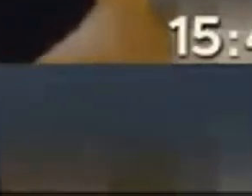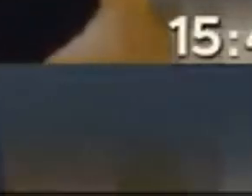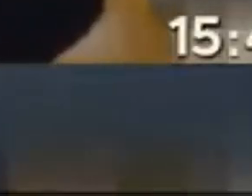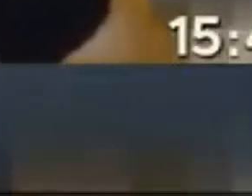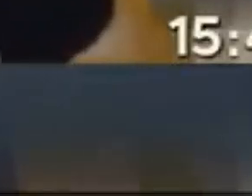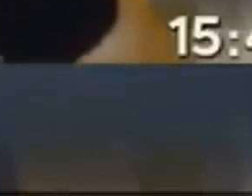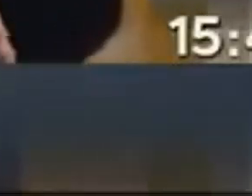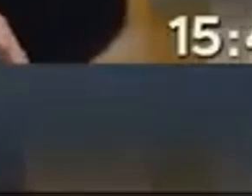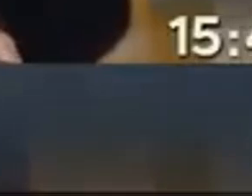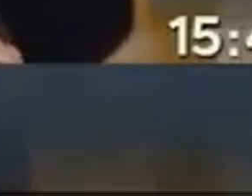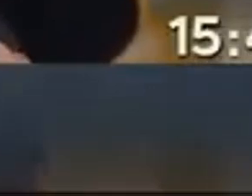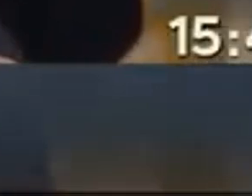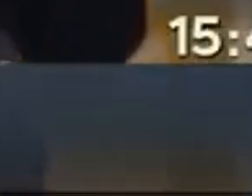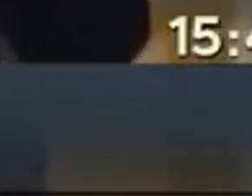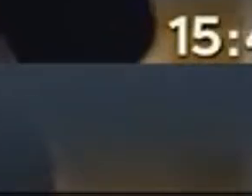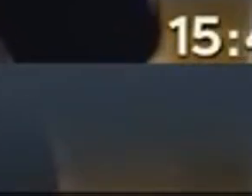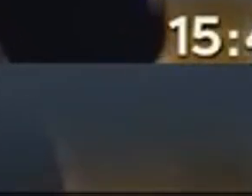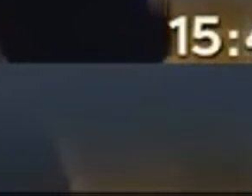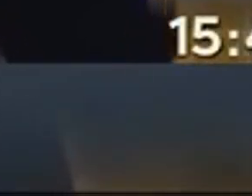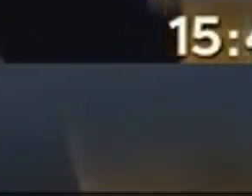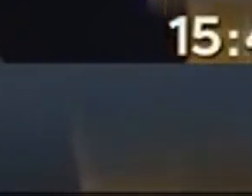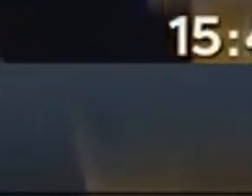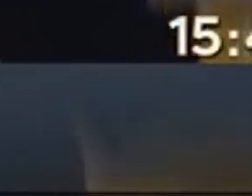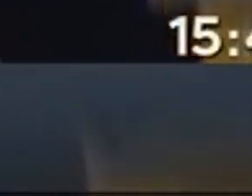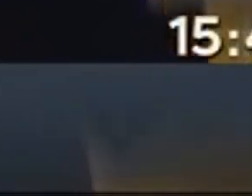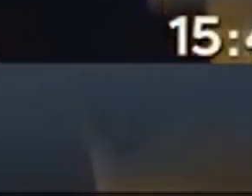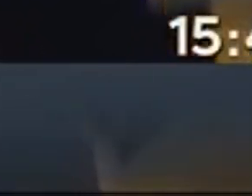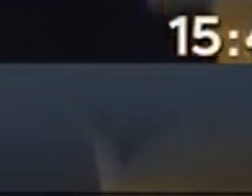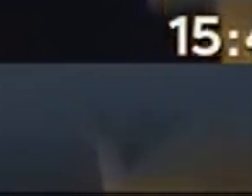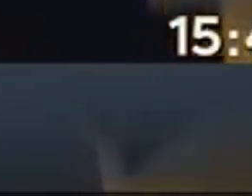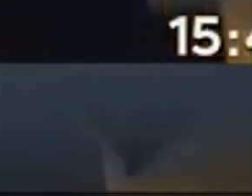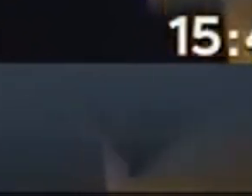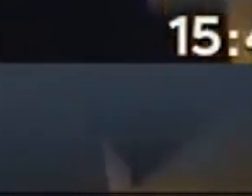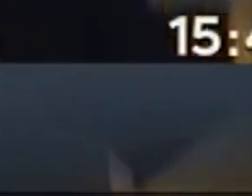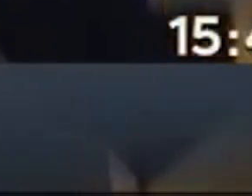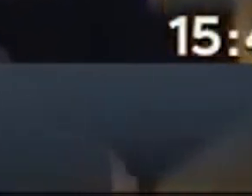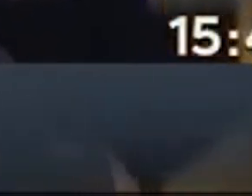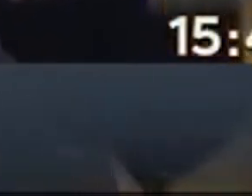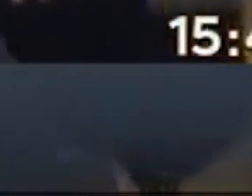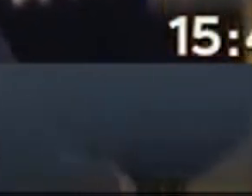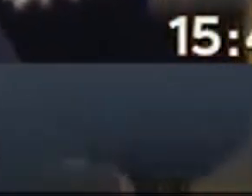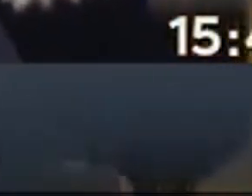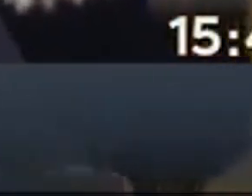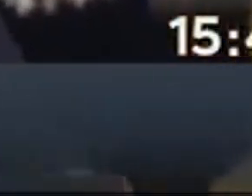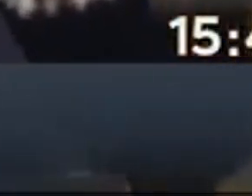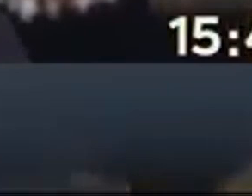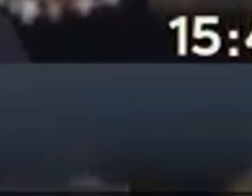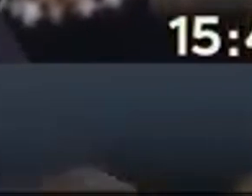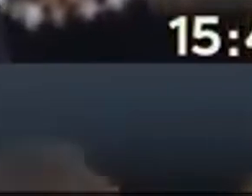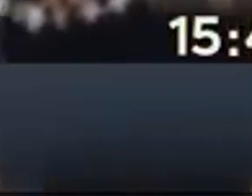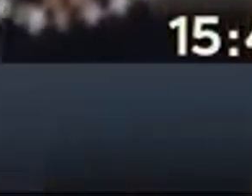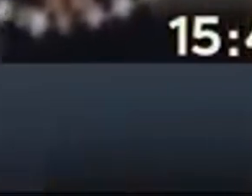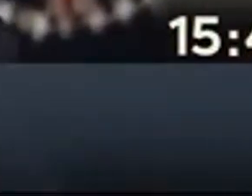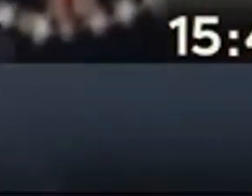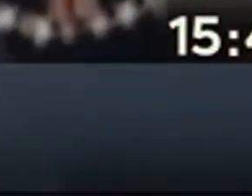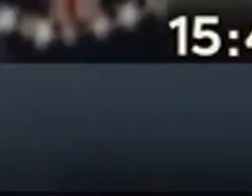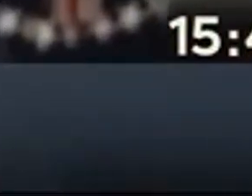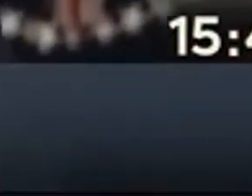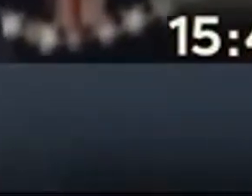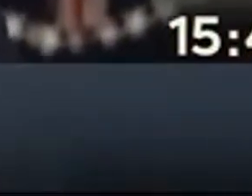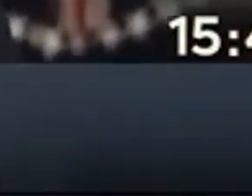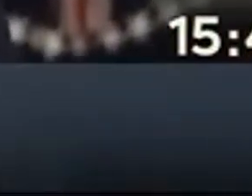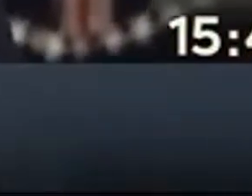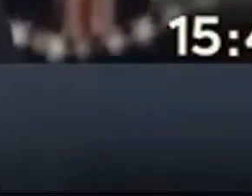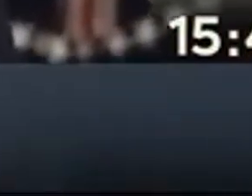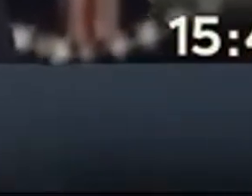precisó Ned Price, portavoz del Departamento de Estado norteamericano, antes de hacer público un comunicado en el que se mantiene con firmeza